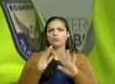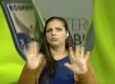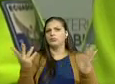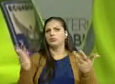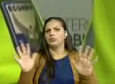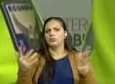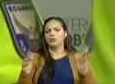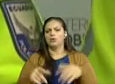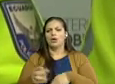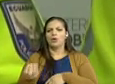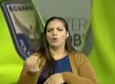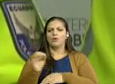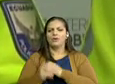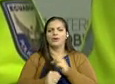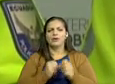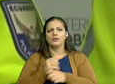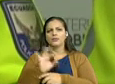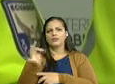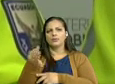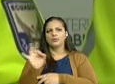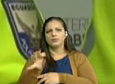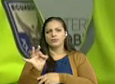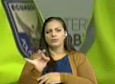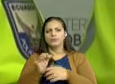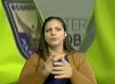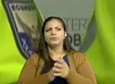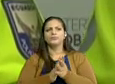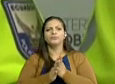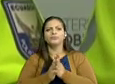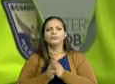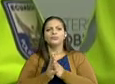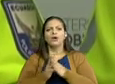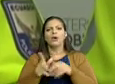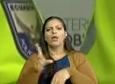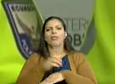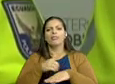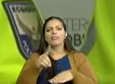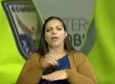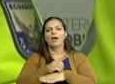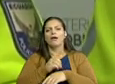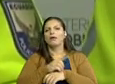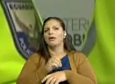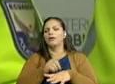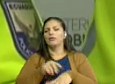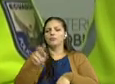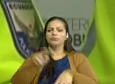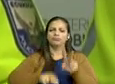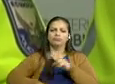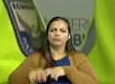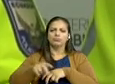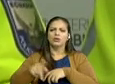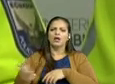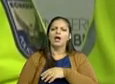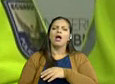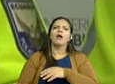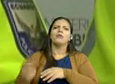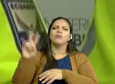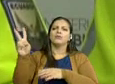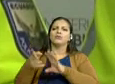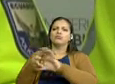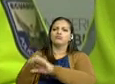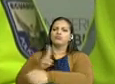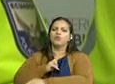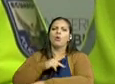tiene 19 años, vamos a comprobar todos los datos que se refieren desde cuándo ingresó al país, qué relaciones tiene con